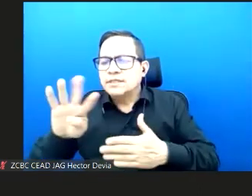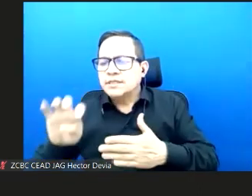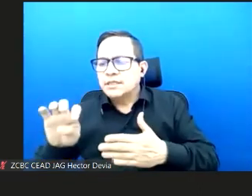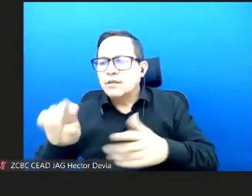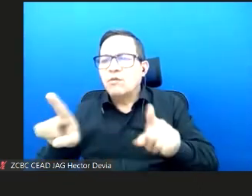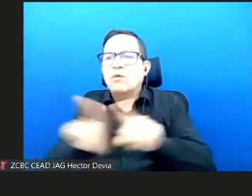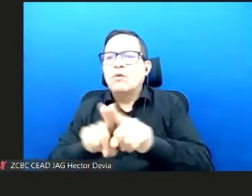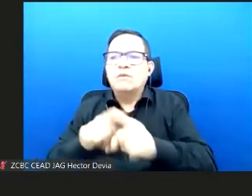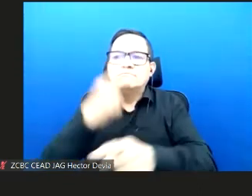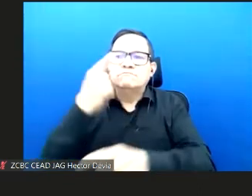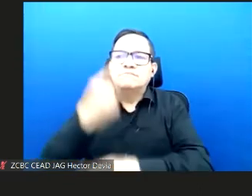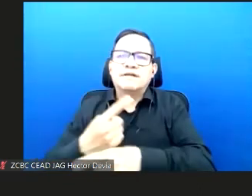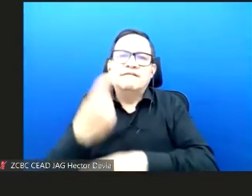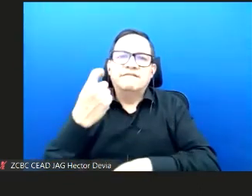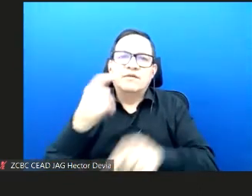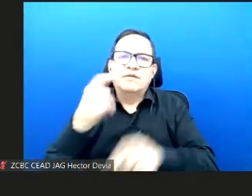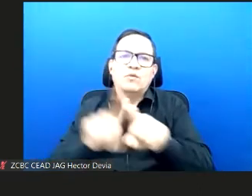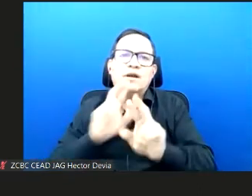38.